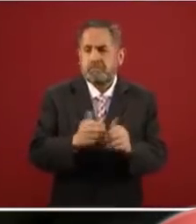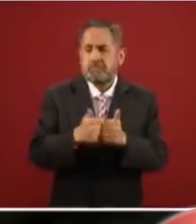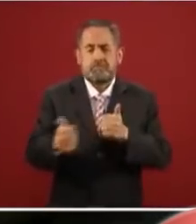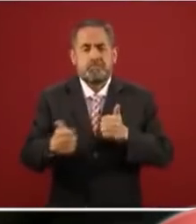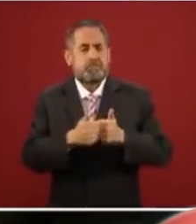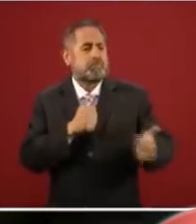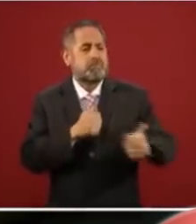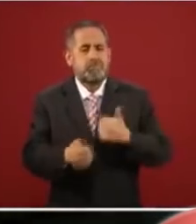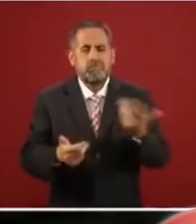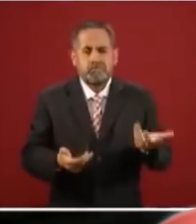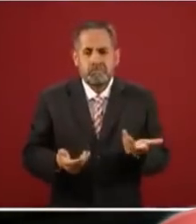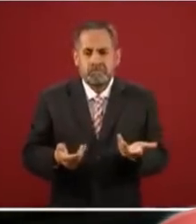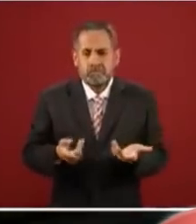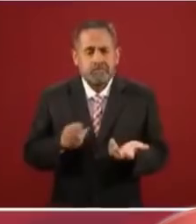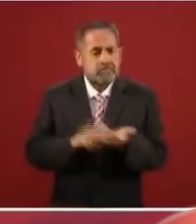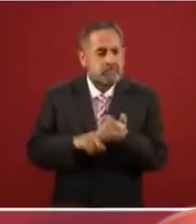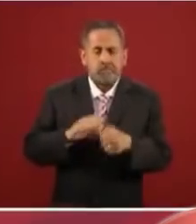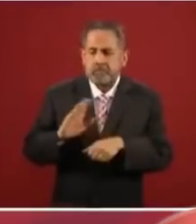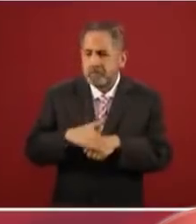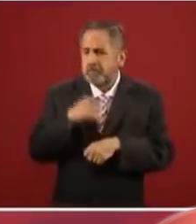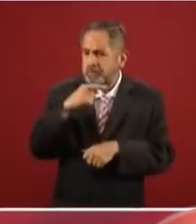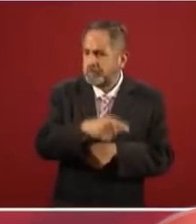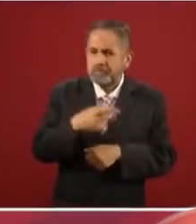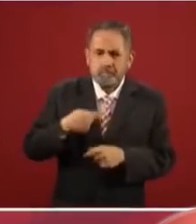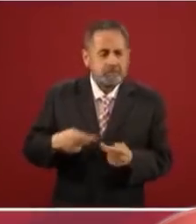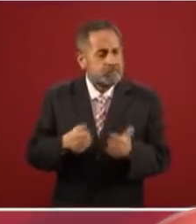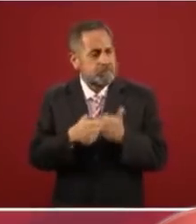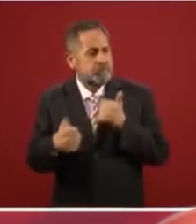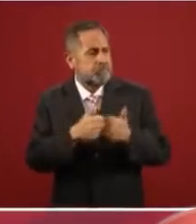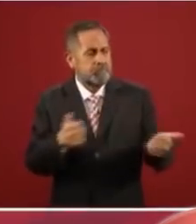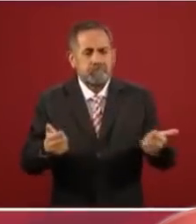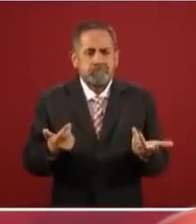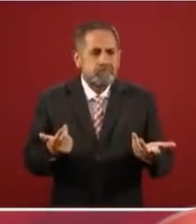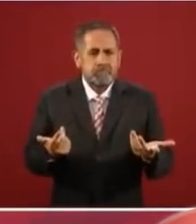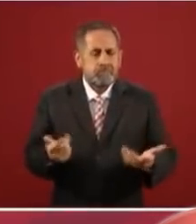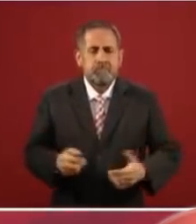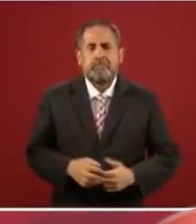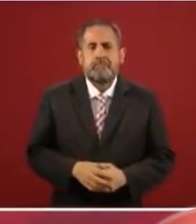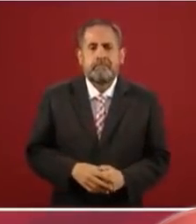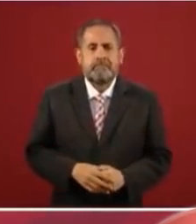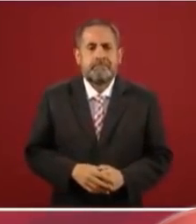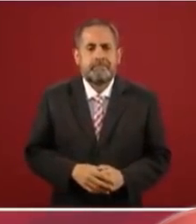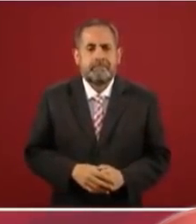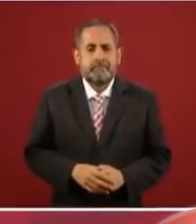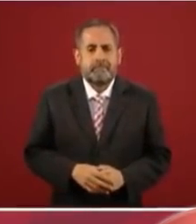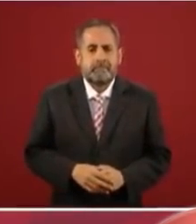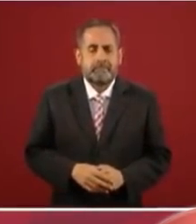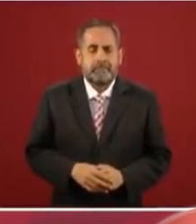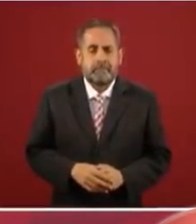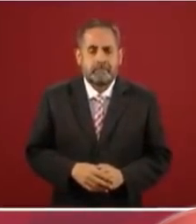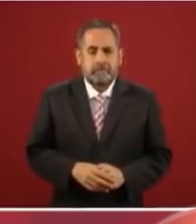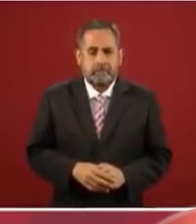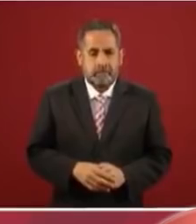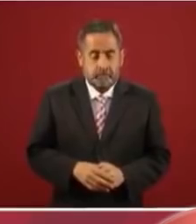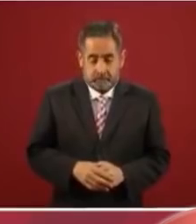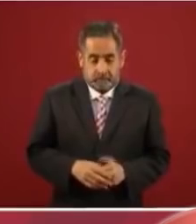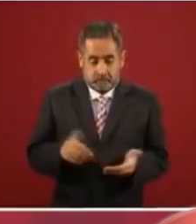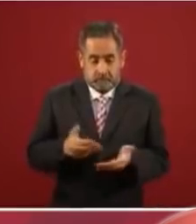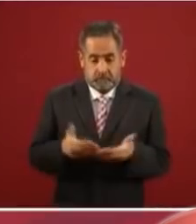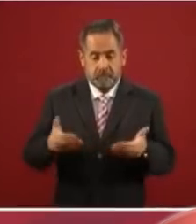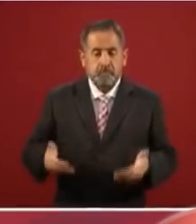¿Qué llevó a eso? Hasta